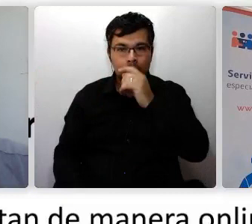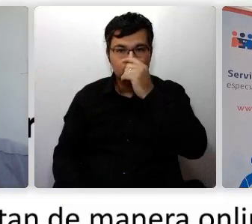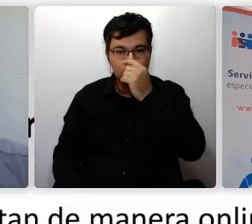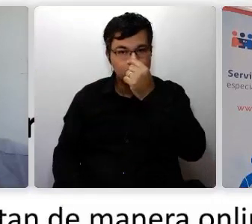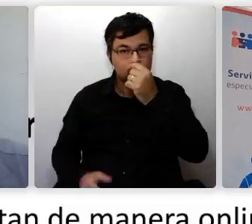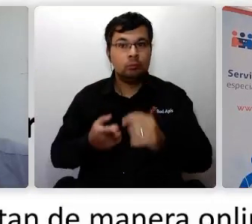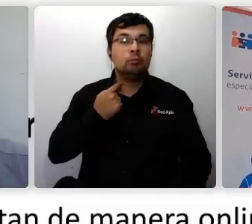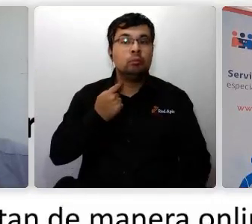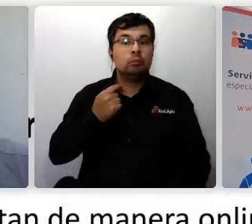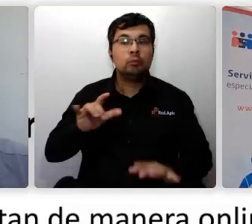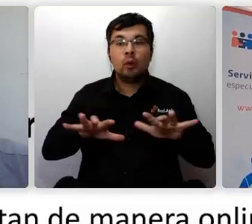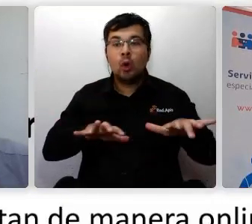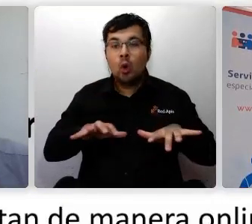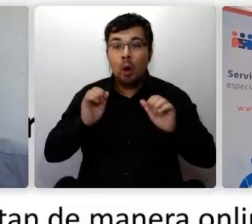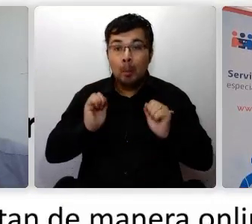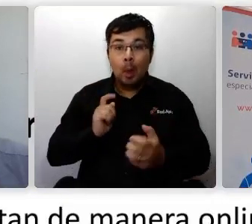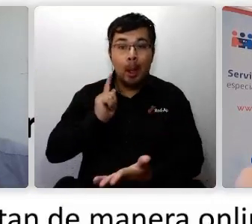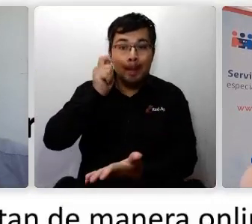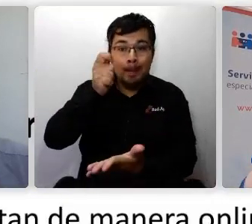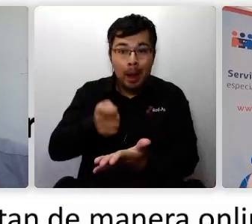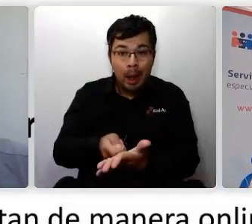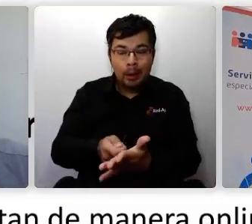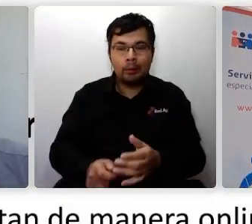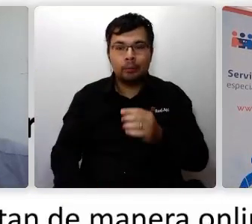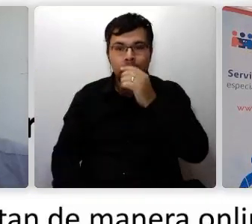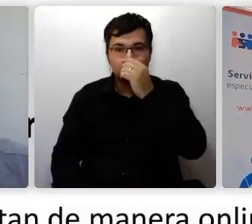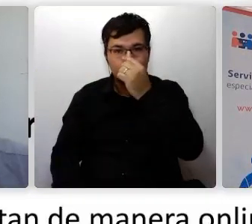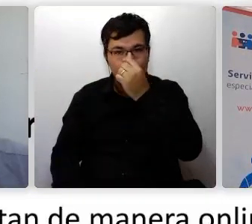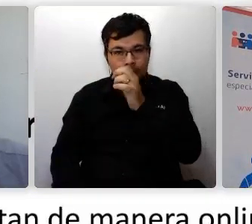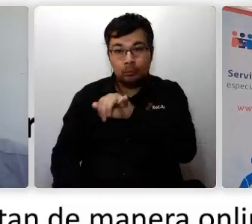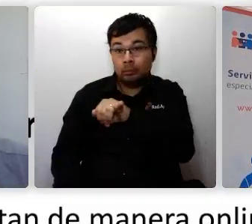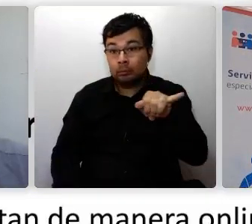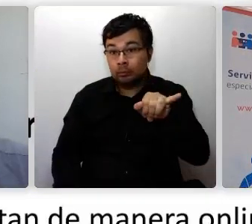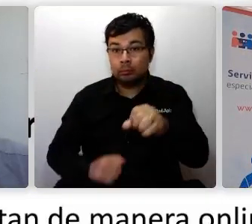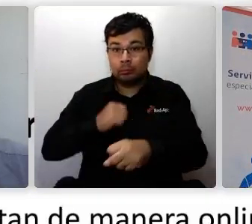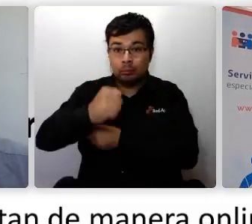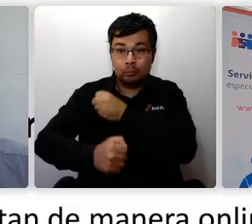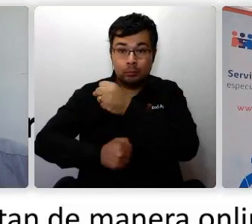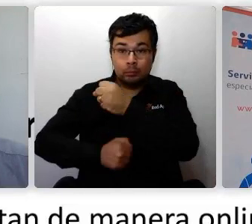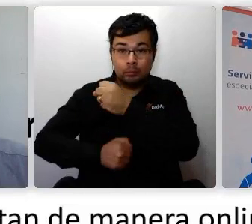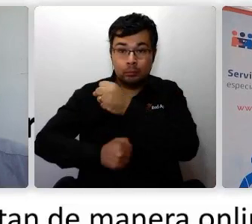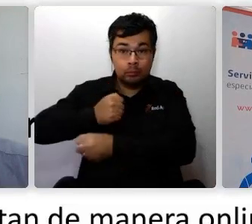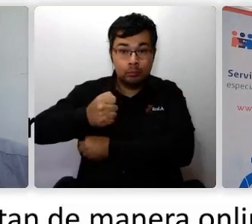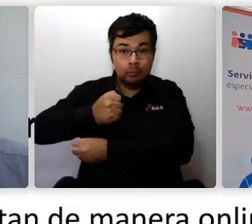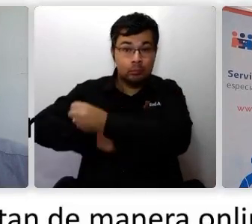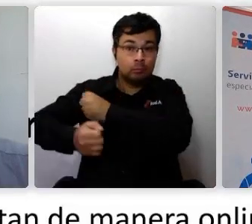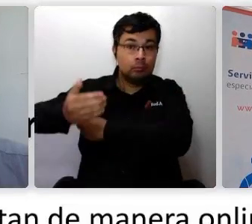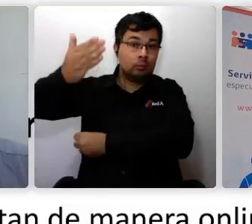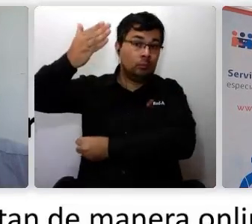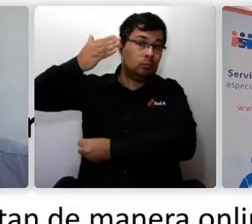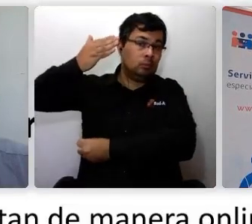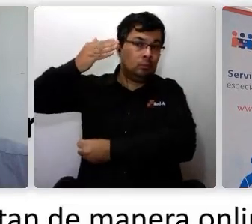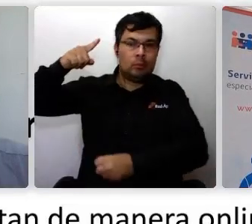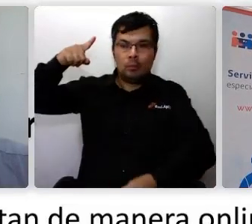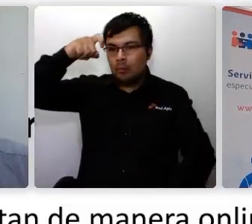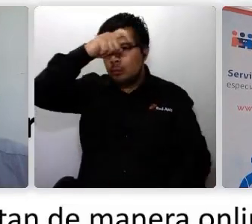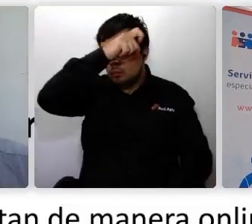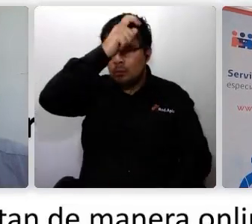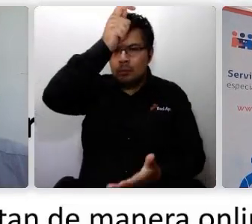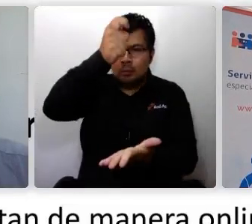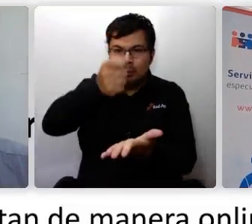en su momento o arreglado en su momento, después de varios años, ya cuesta mucho pagarlo y arreglarlo. Entonces, es